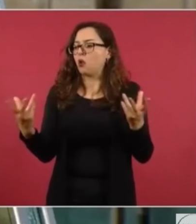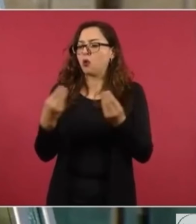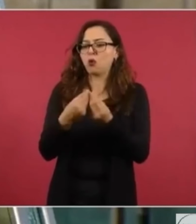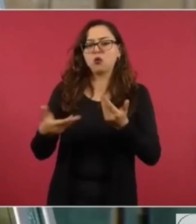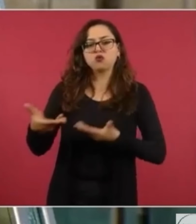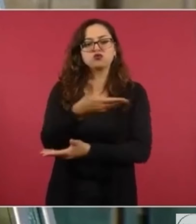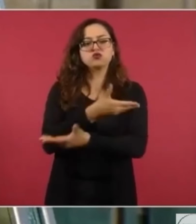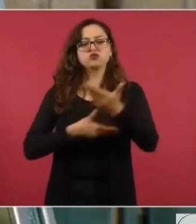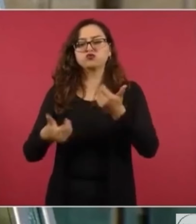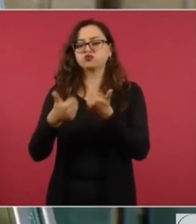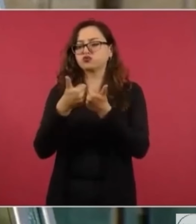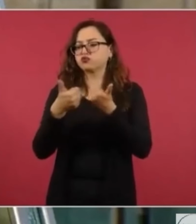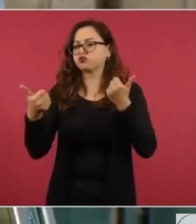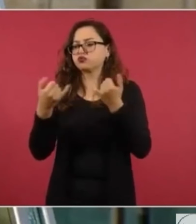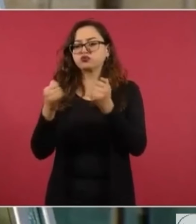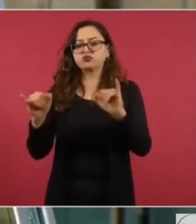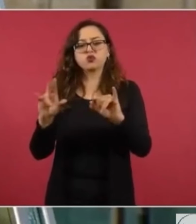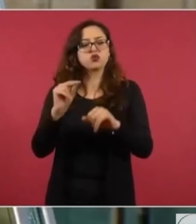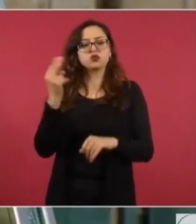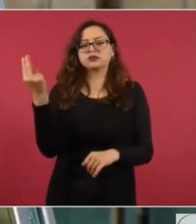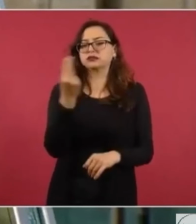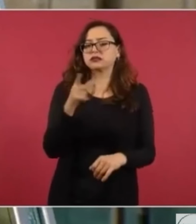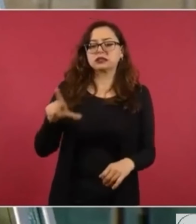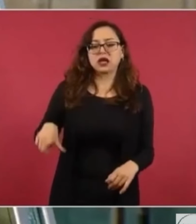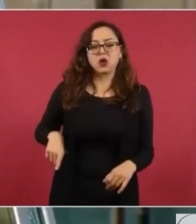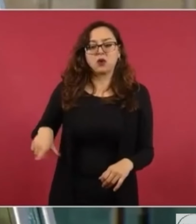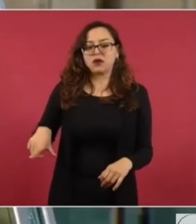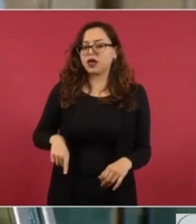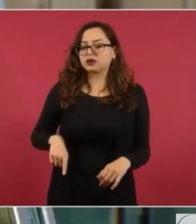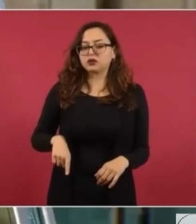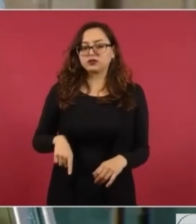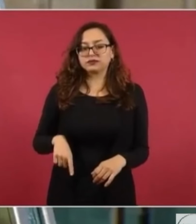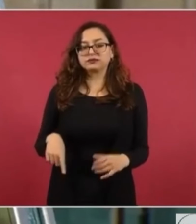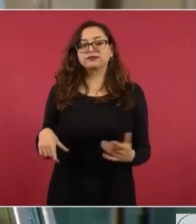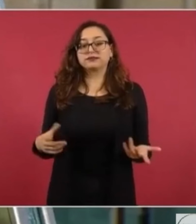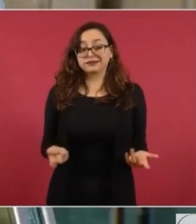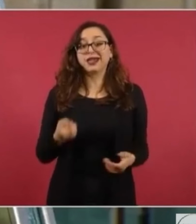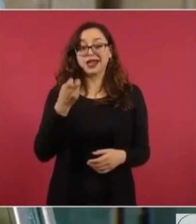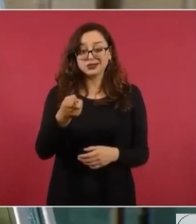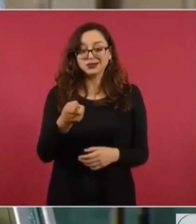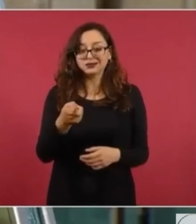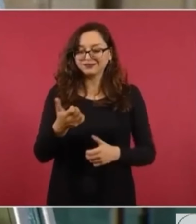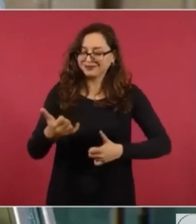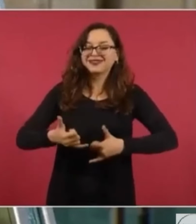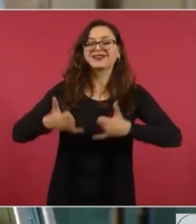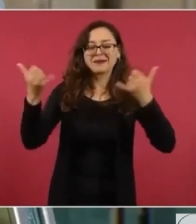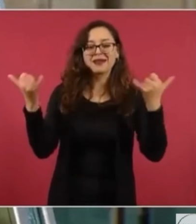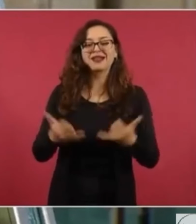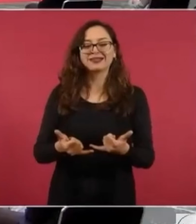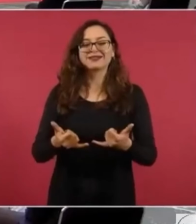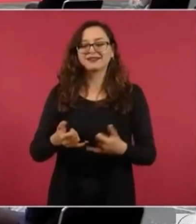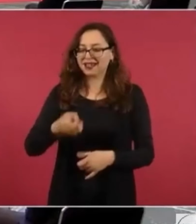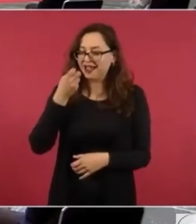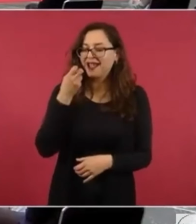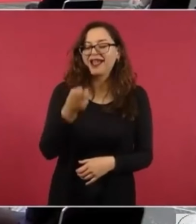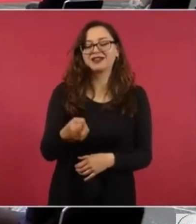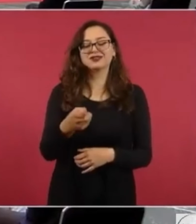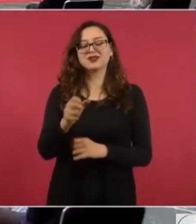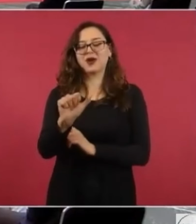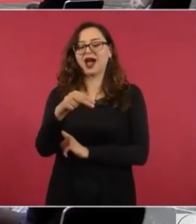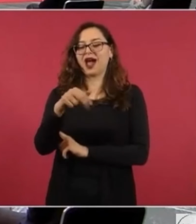ni jueces ni carceleros, no hacían falta. Esto es la anarquía, pura y sencillamente, en la definición del